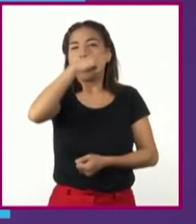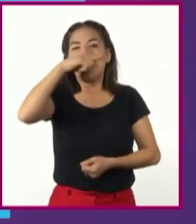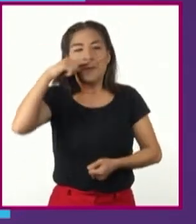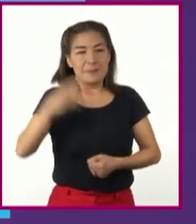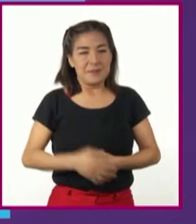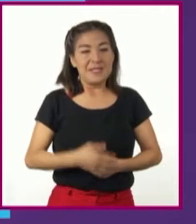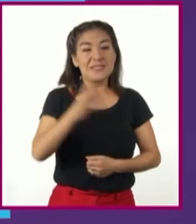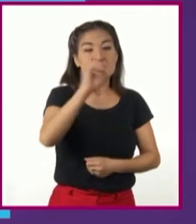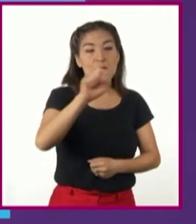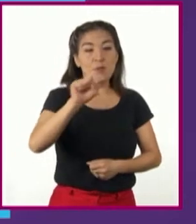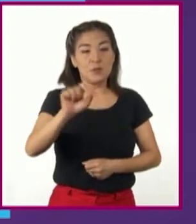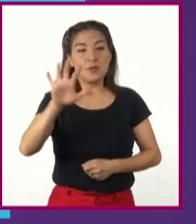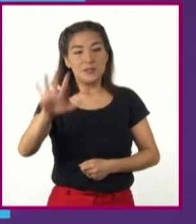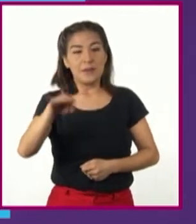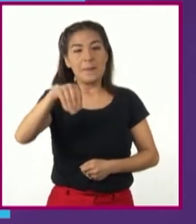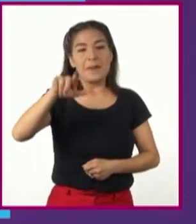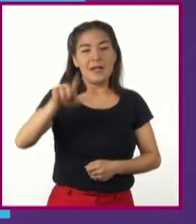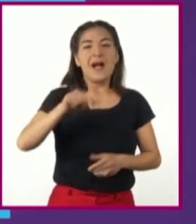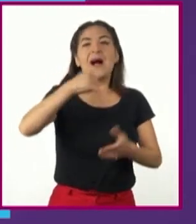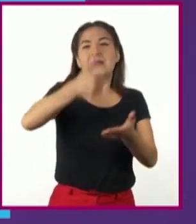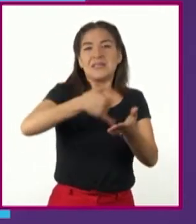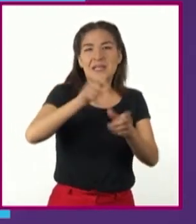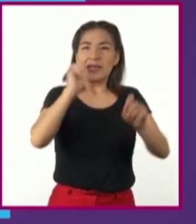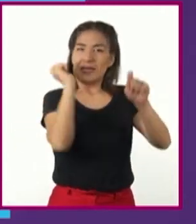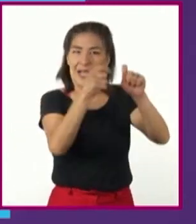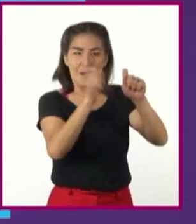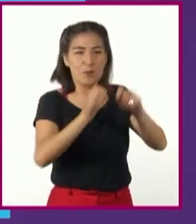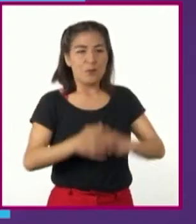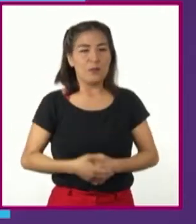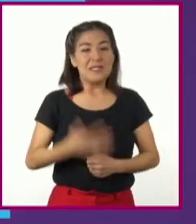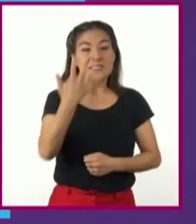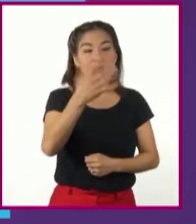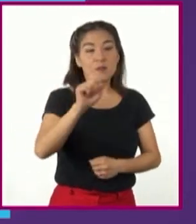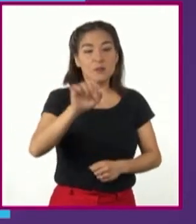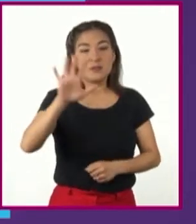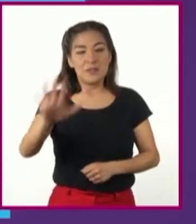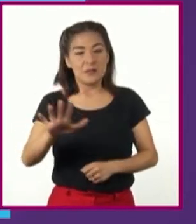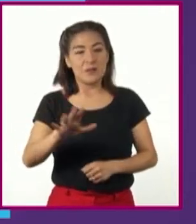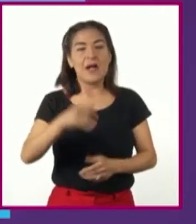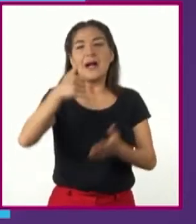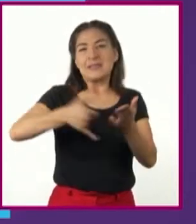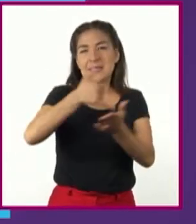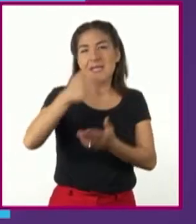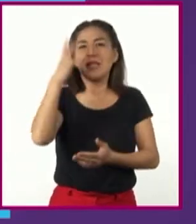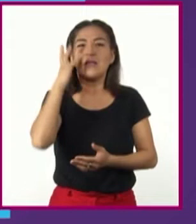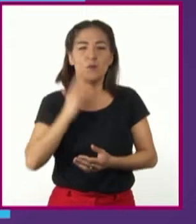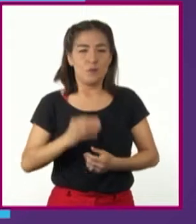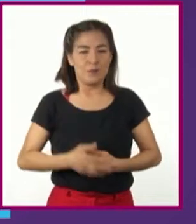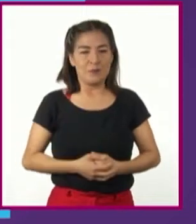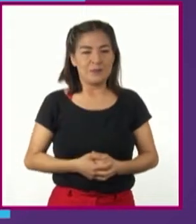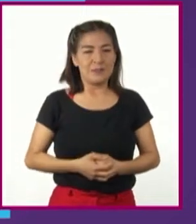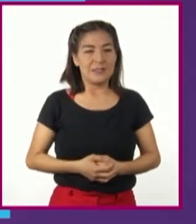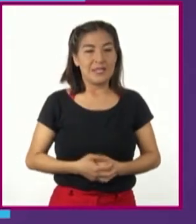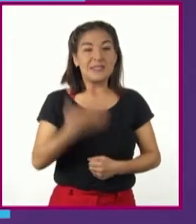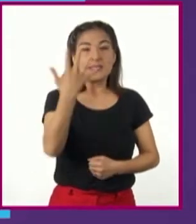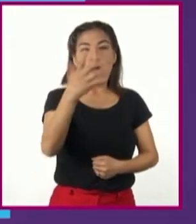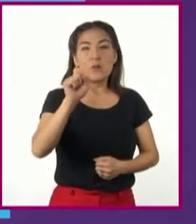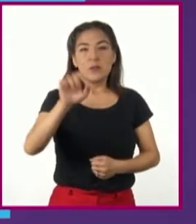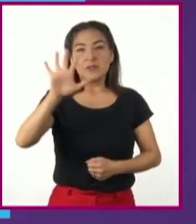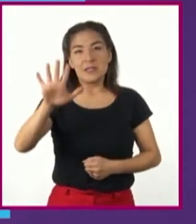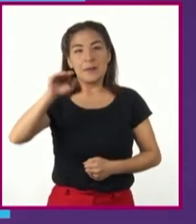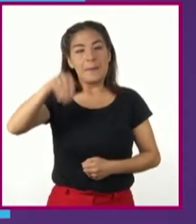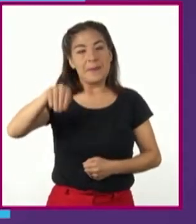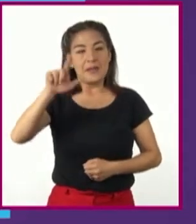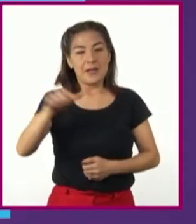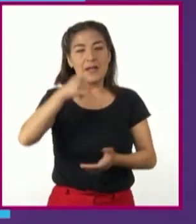0.5 mililitros de aceite de clavo, 0.5 mililitros de aceite de limón. 0.5